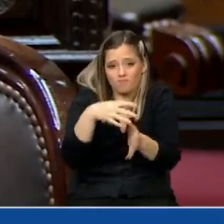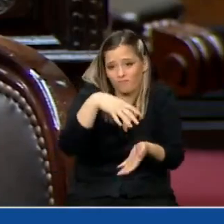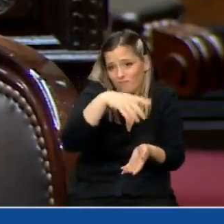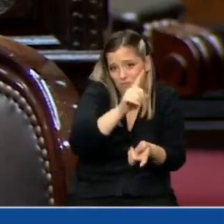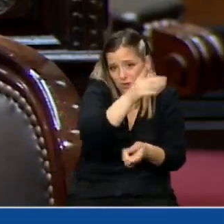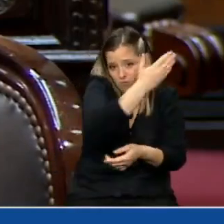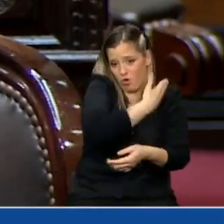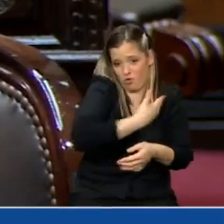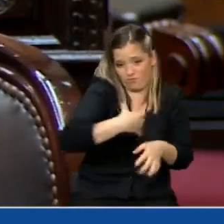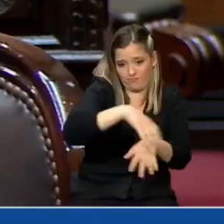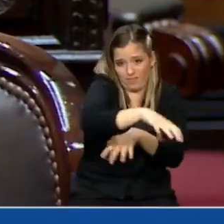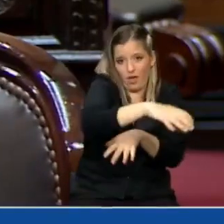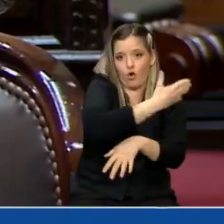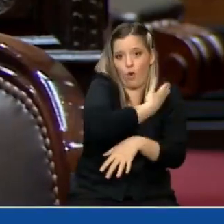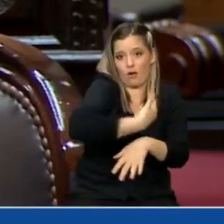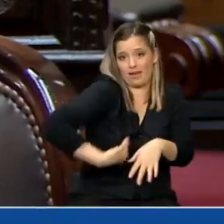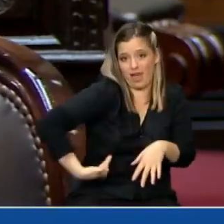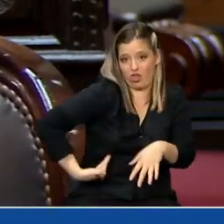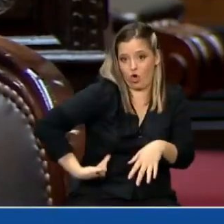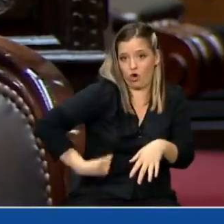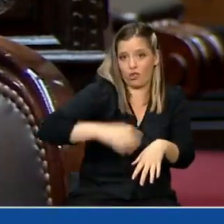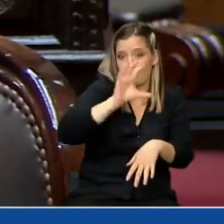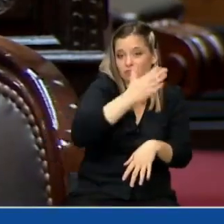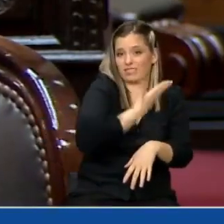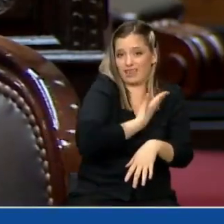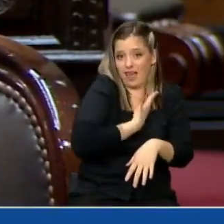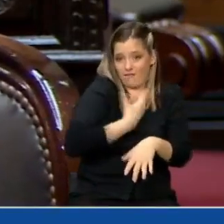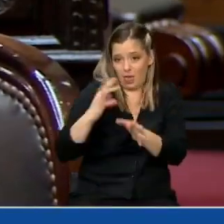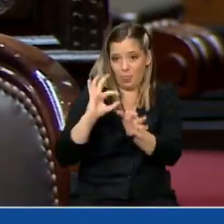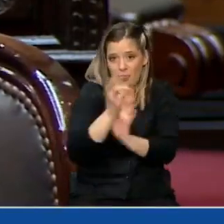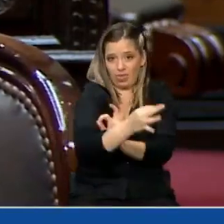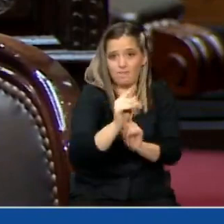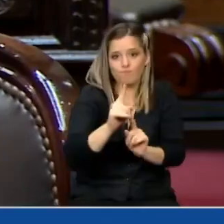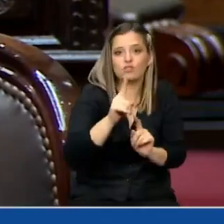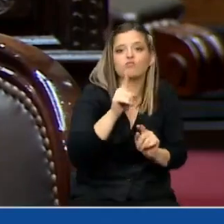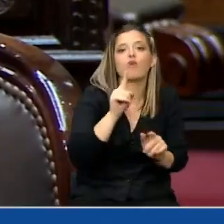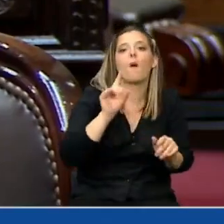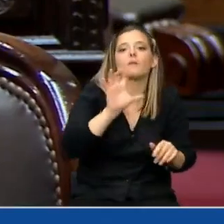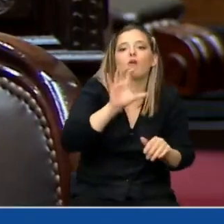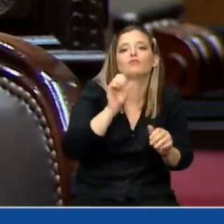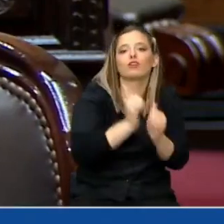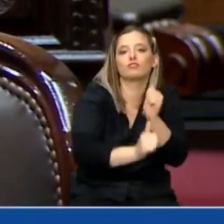militar de la provincia de Santa Fe, en la ciudad de Rosario.